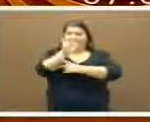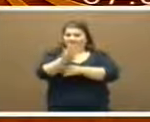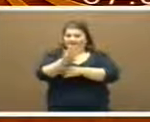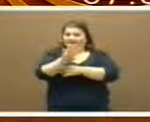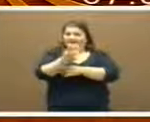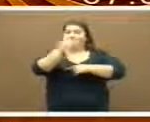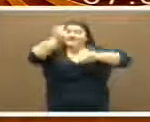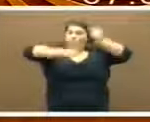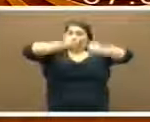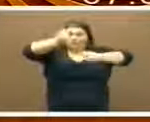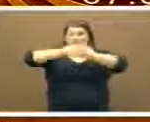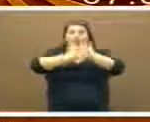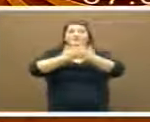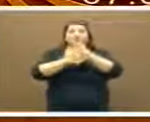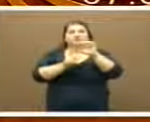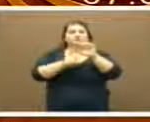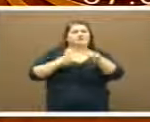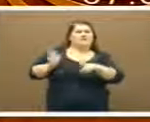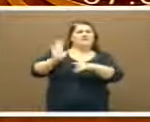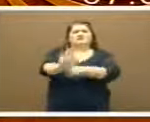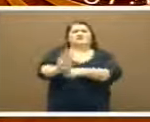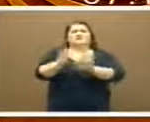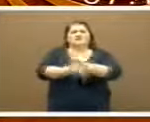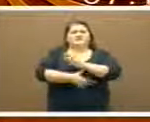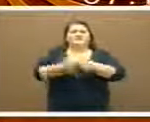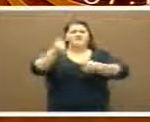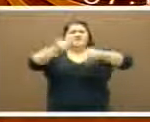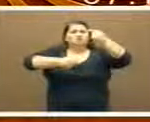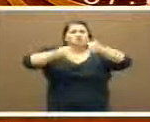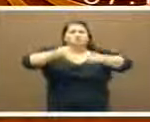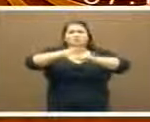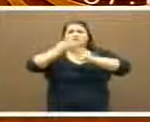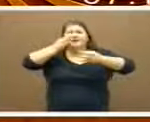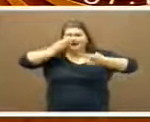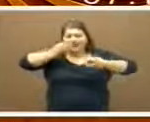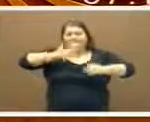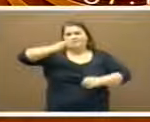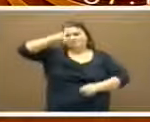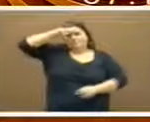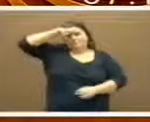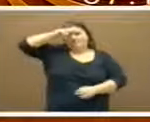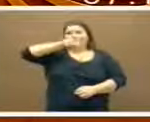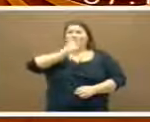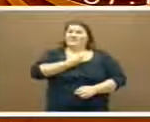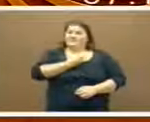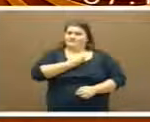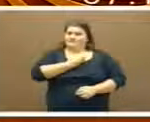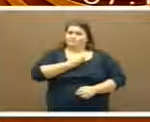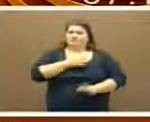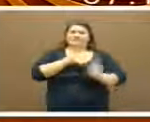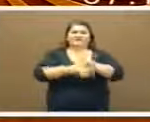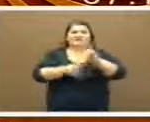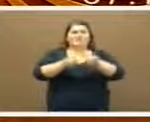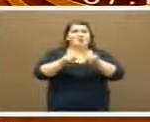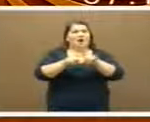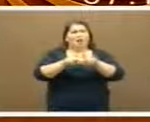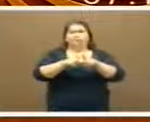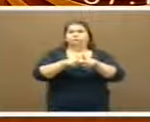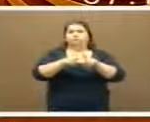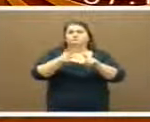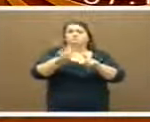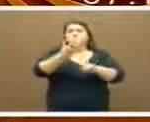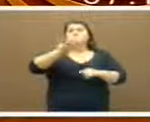2014, el presupuesto que presenta el Gobierno de Extremadura, es un presupuesto realista y preocupado por los municipios. No supone menoscabo a todos y a